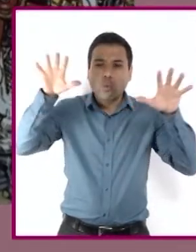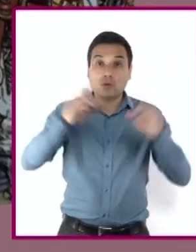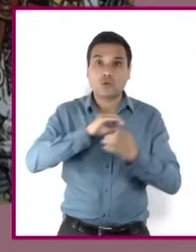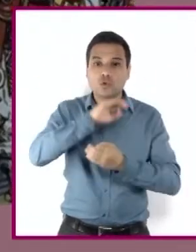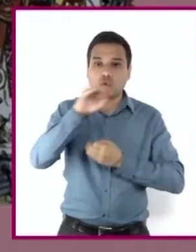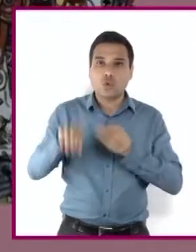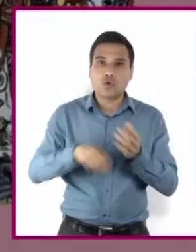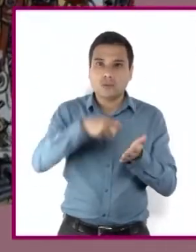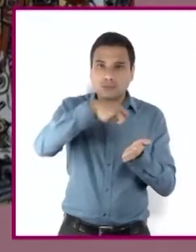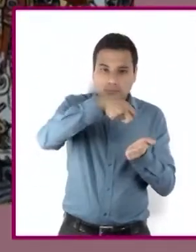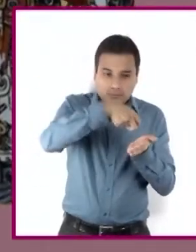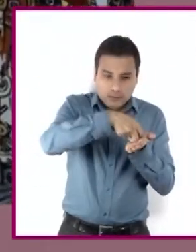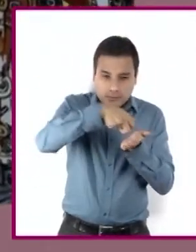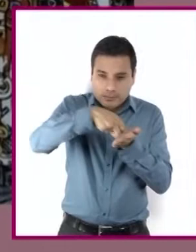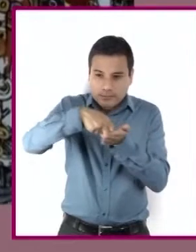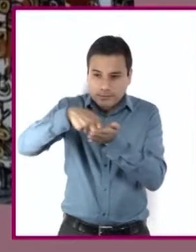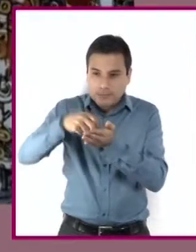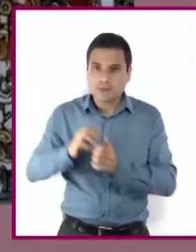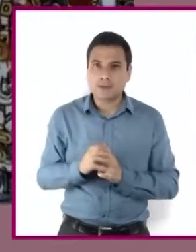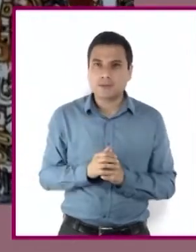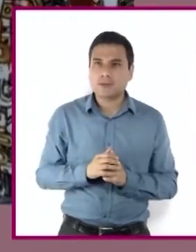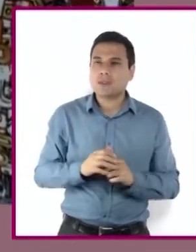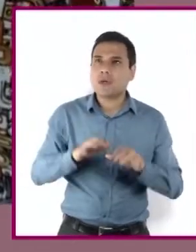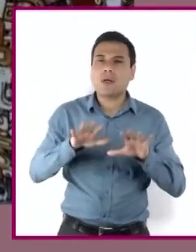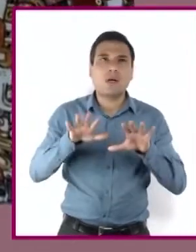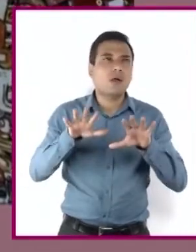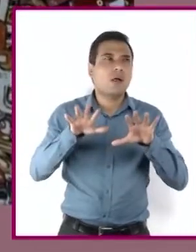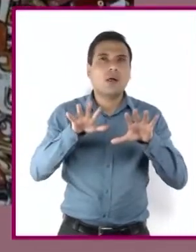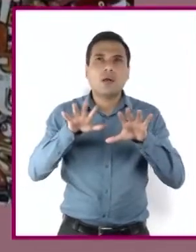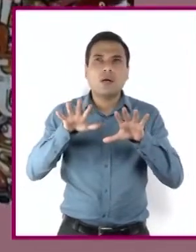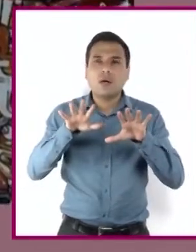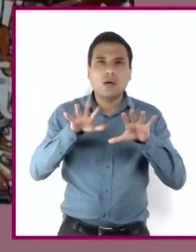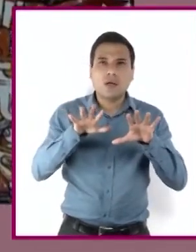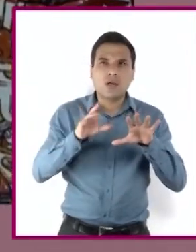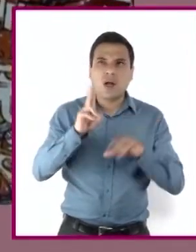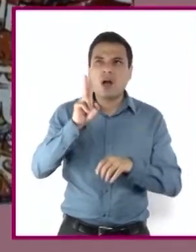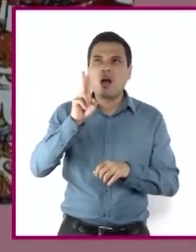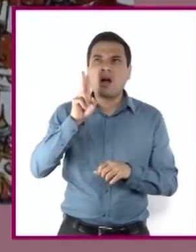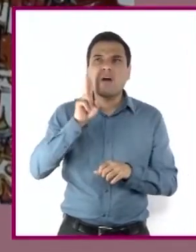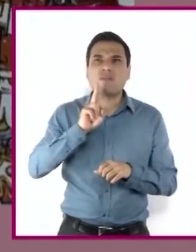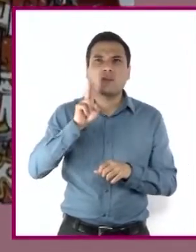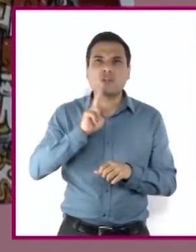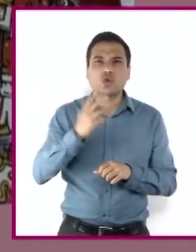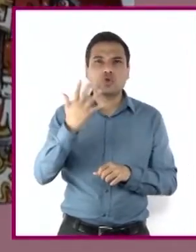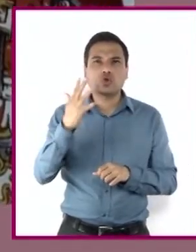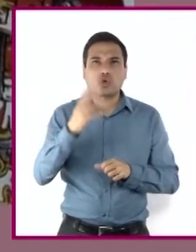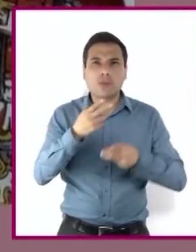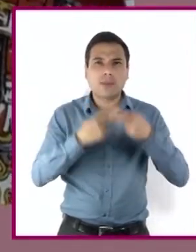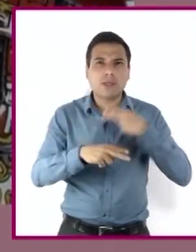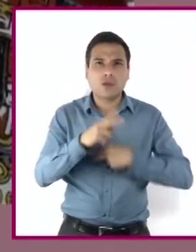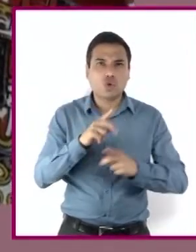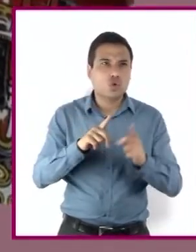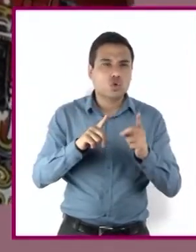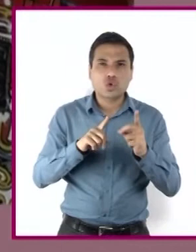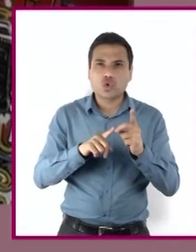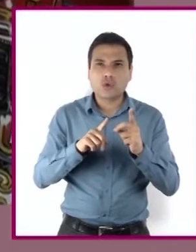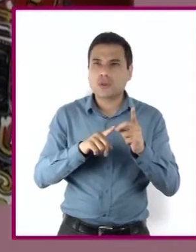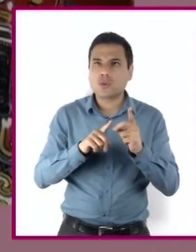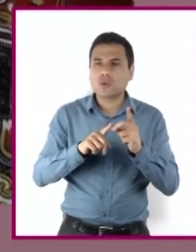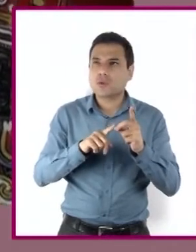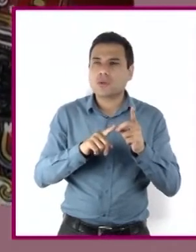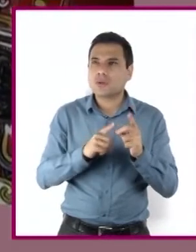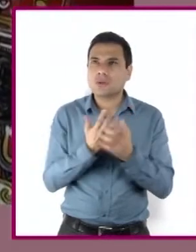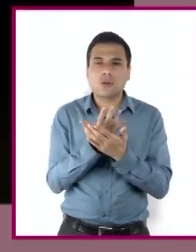rodillas, mirando hacia los 4 rumbos, tratando de adivinar por cuál de ellos saldría el nuevo